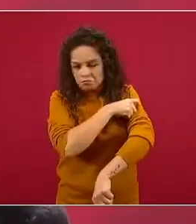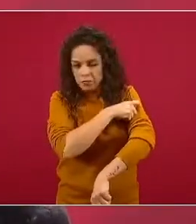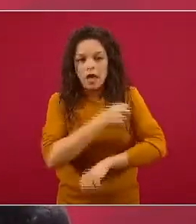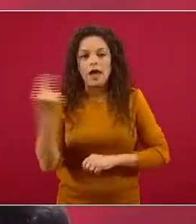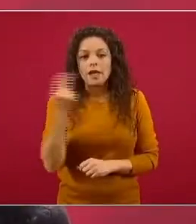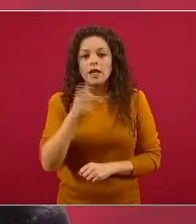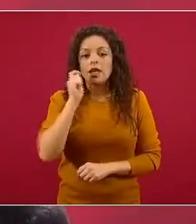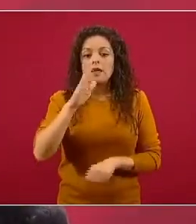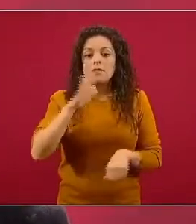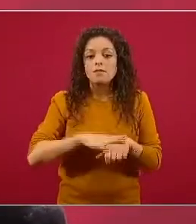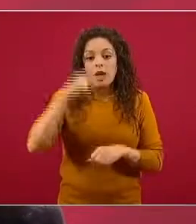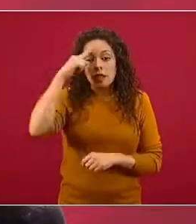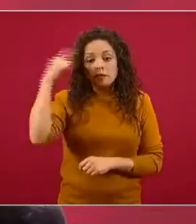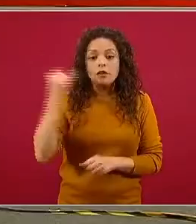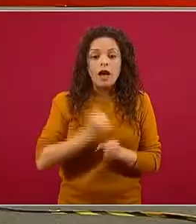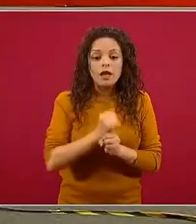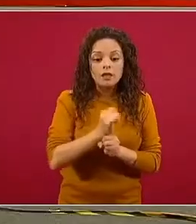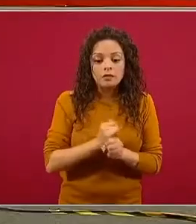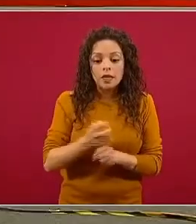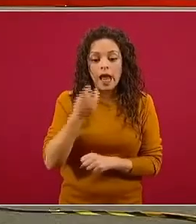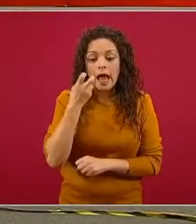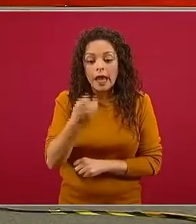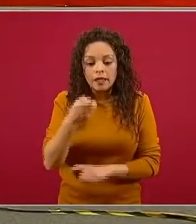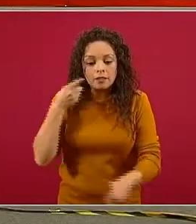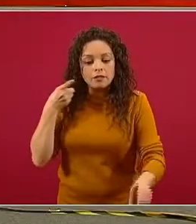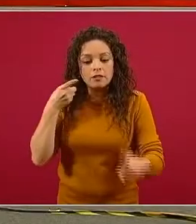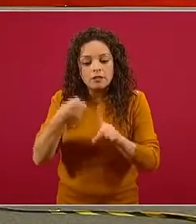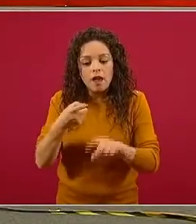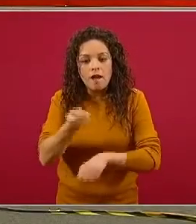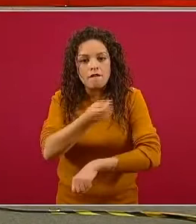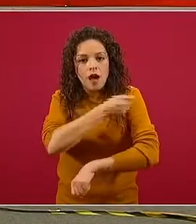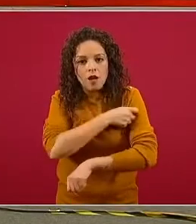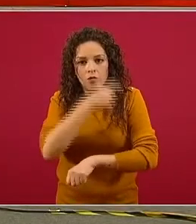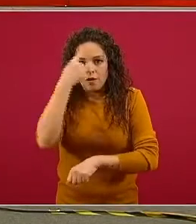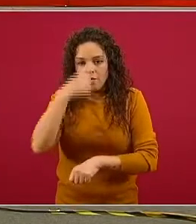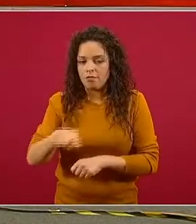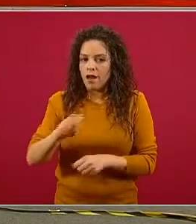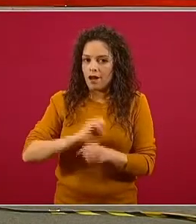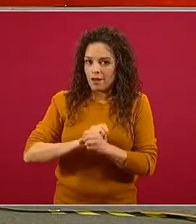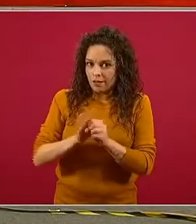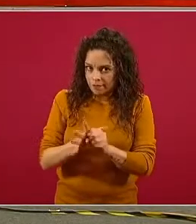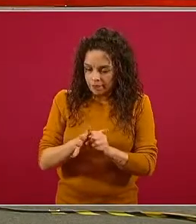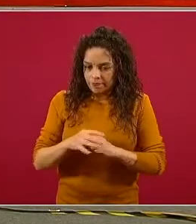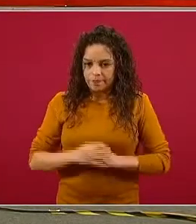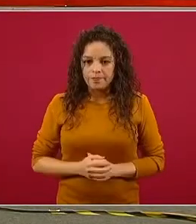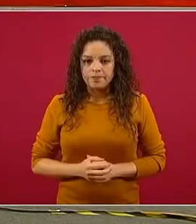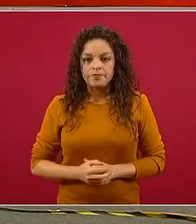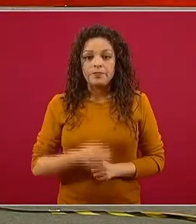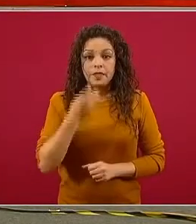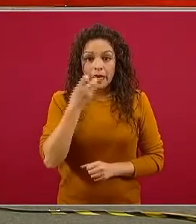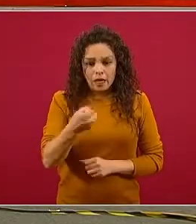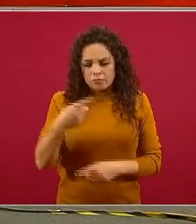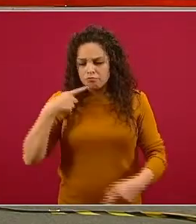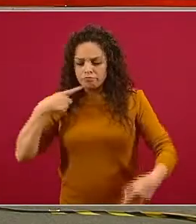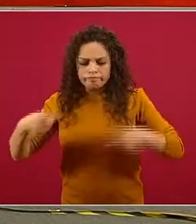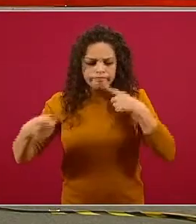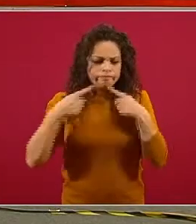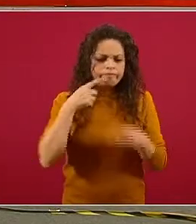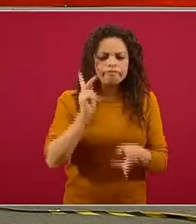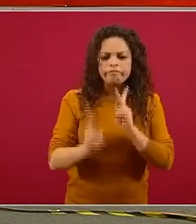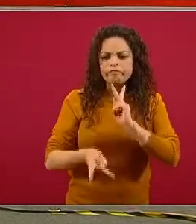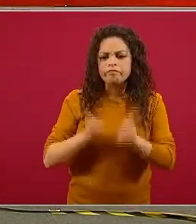investigación clínica en vacunas, en esta vacuna en particular. Y estas conversaciones lo que nos permiten es